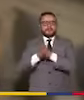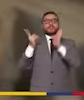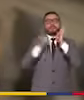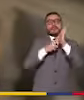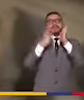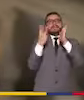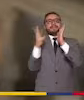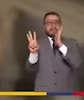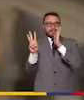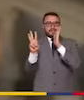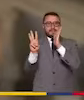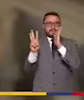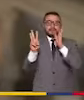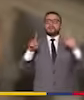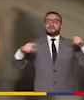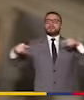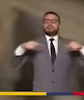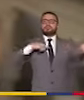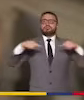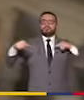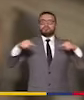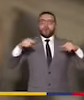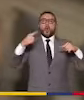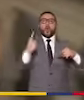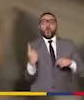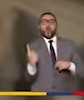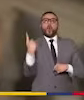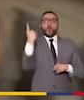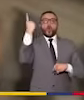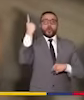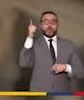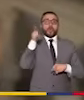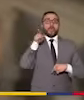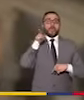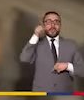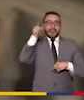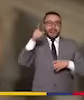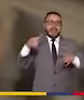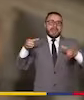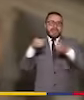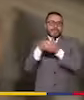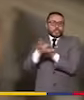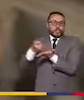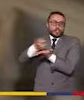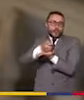2 de diciembre del 2013. Administrador único y accionista. 3.